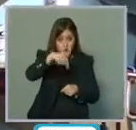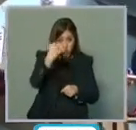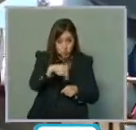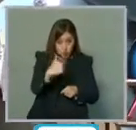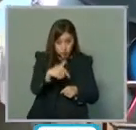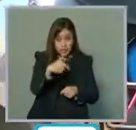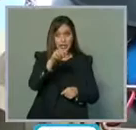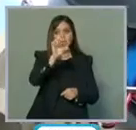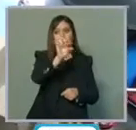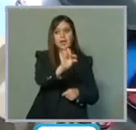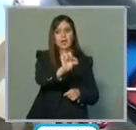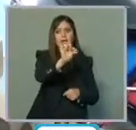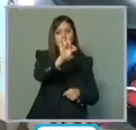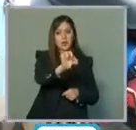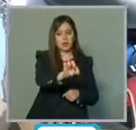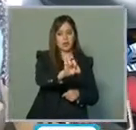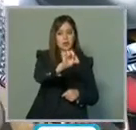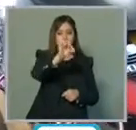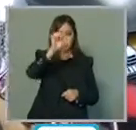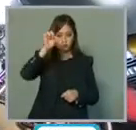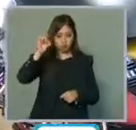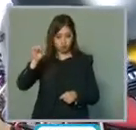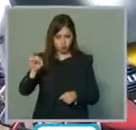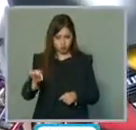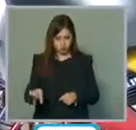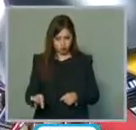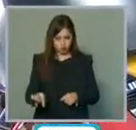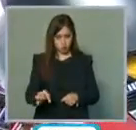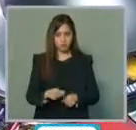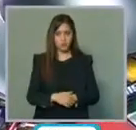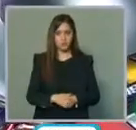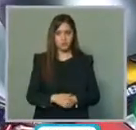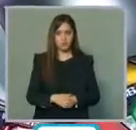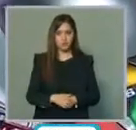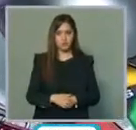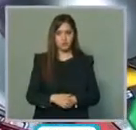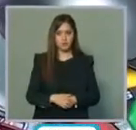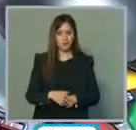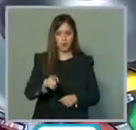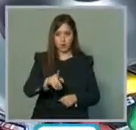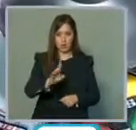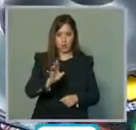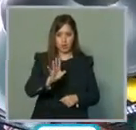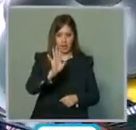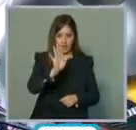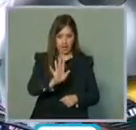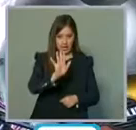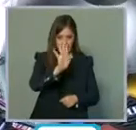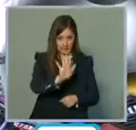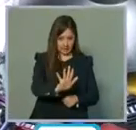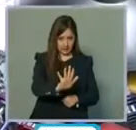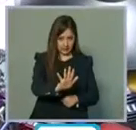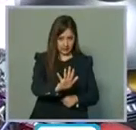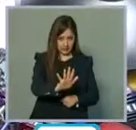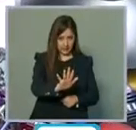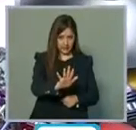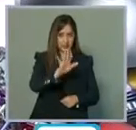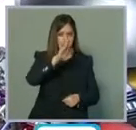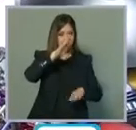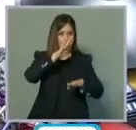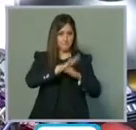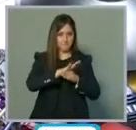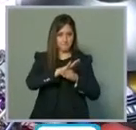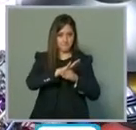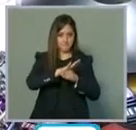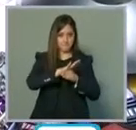una fichita de las de él, digamos que, no, la deja ahí, esta la deja aquí y él la cubre con